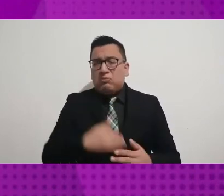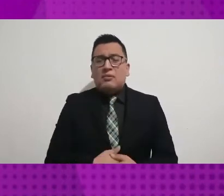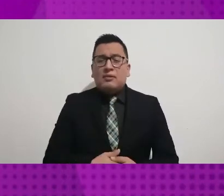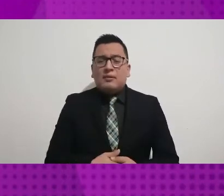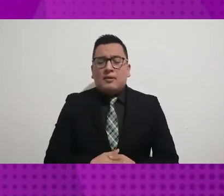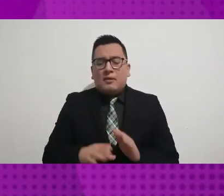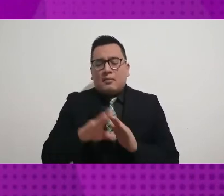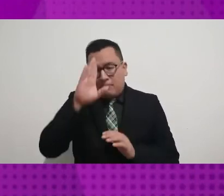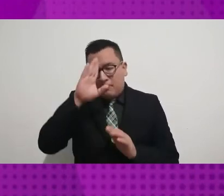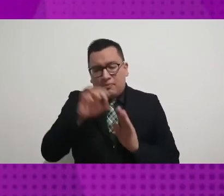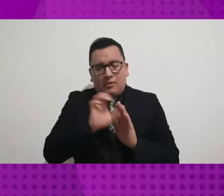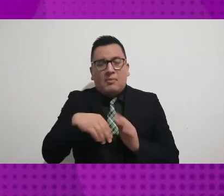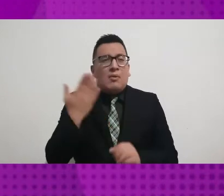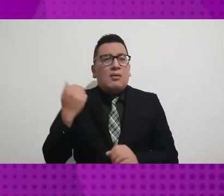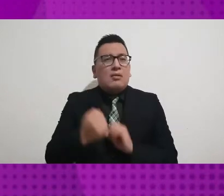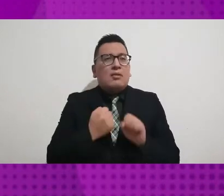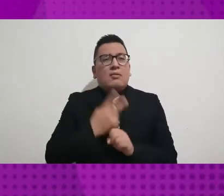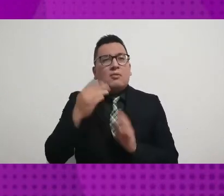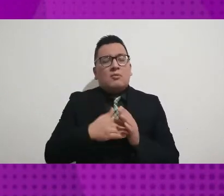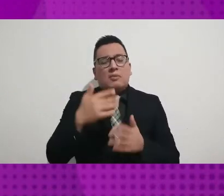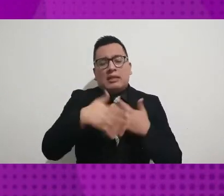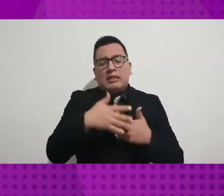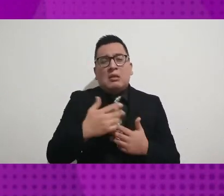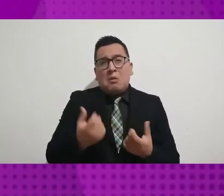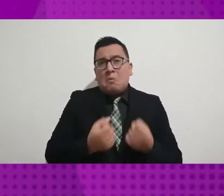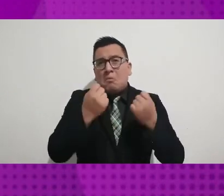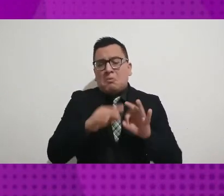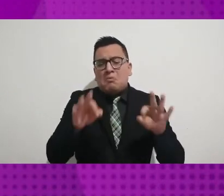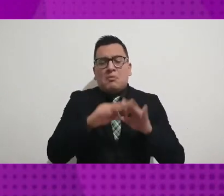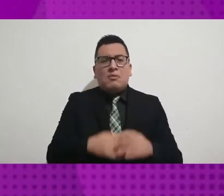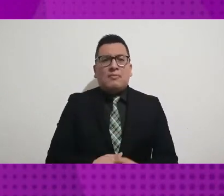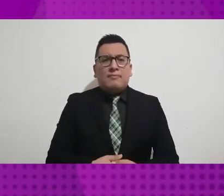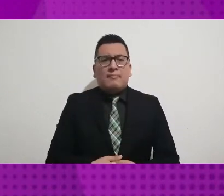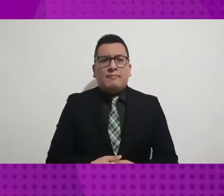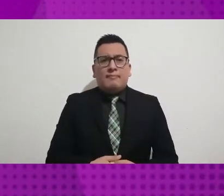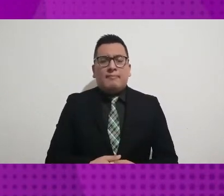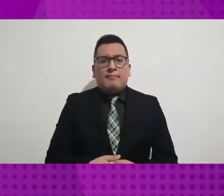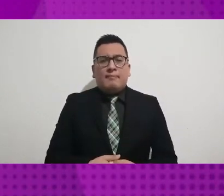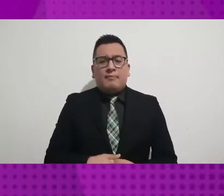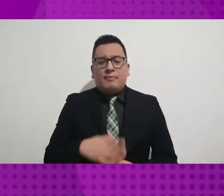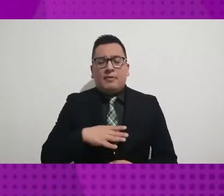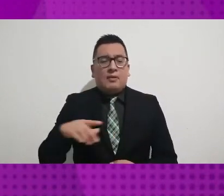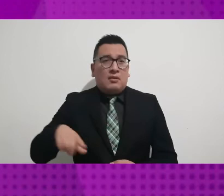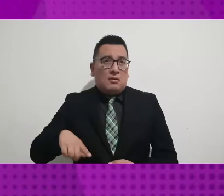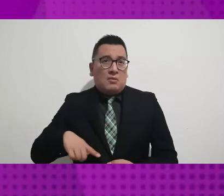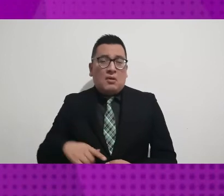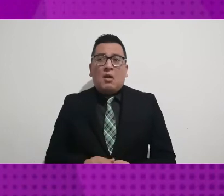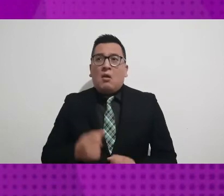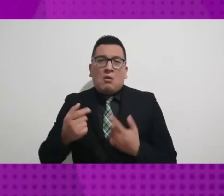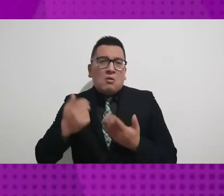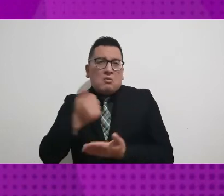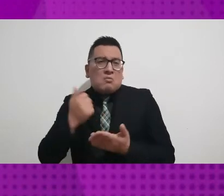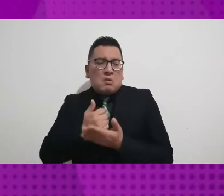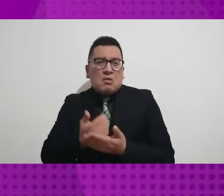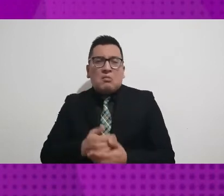sido muy exitosas. Pienso el de 2015, ¿no? Donde hubo triunfos importantes, pues nada más y nada menos que una